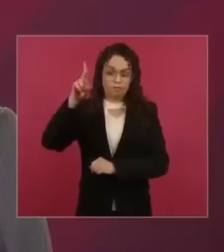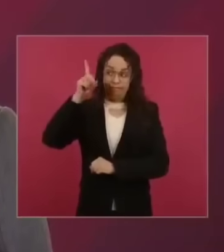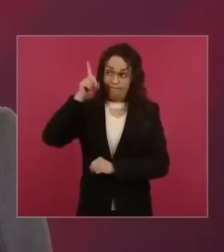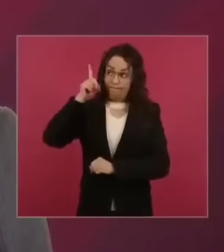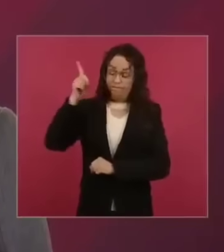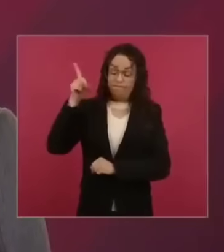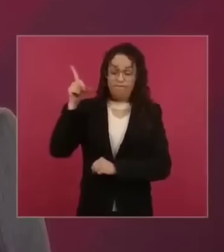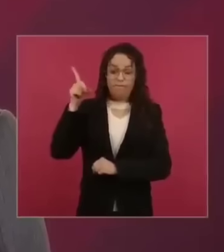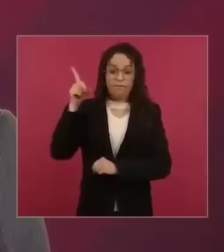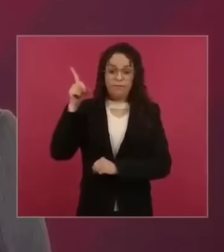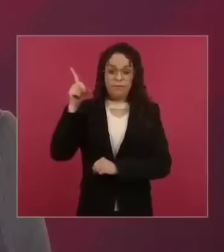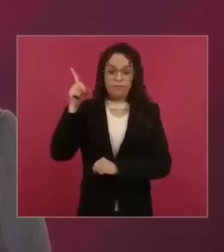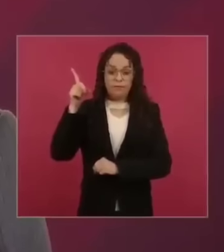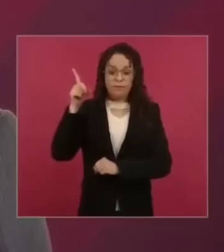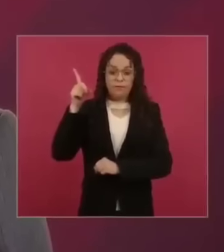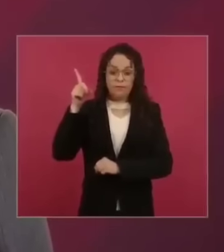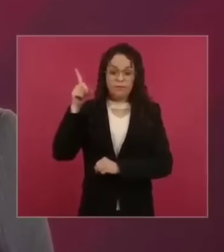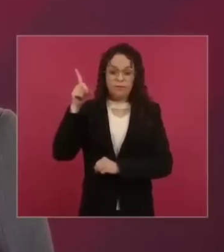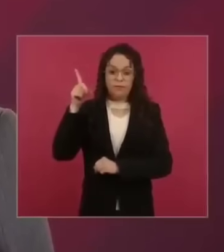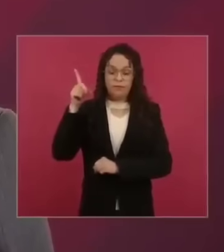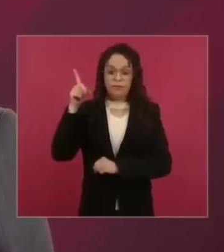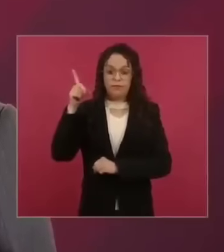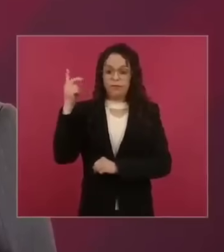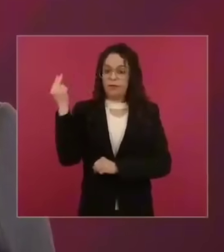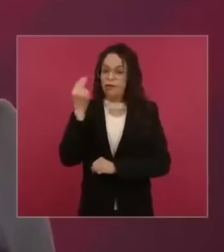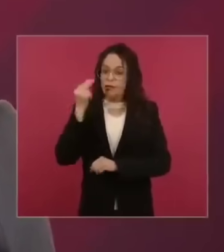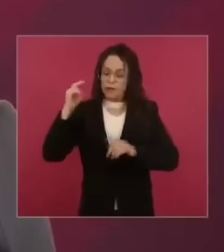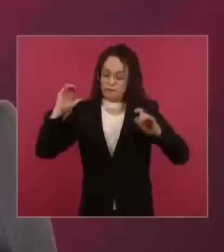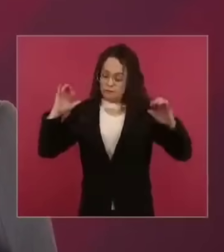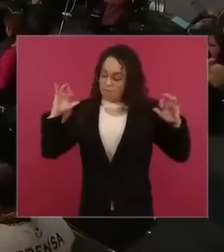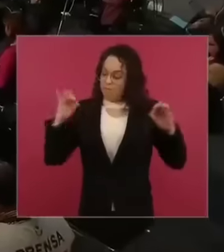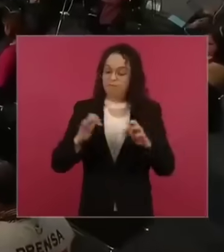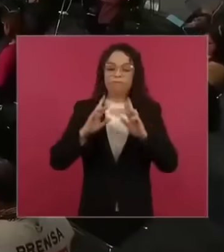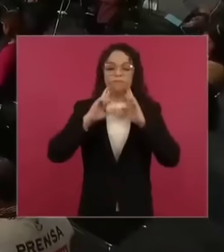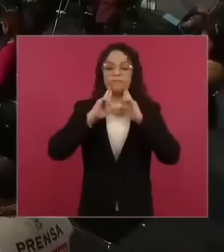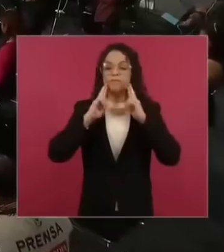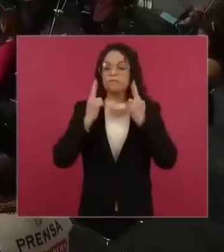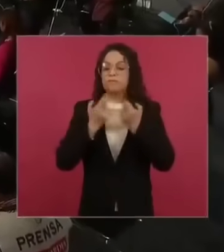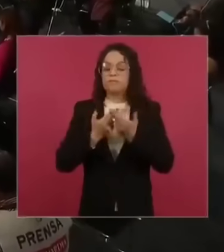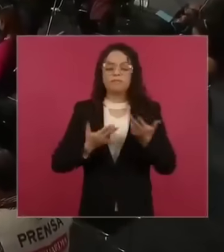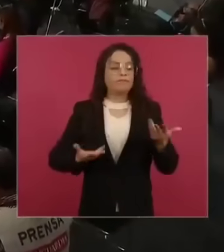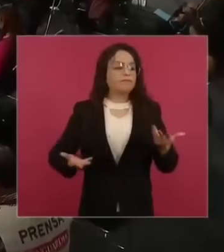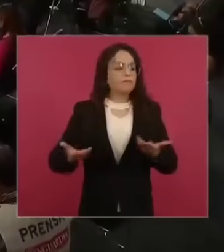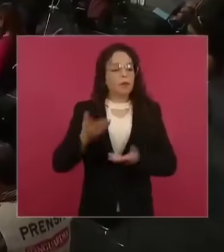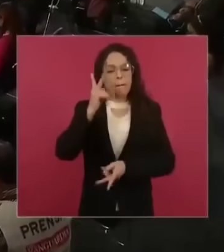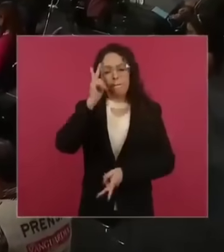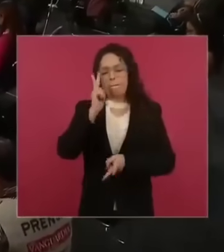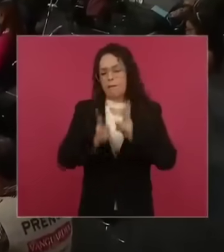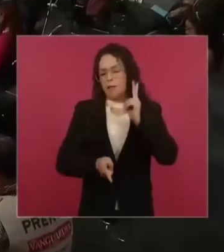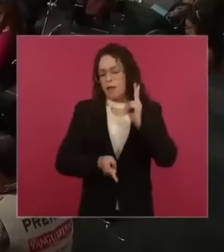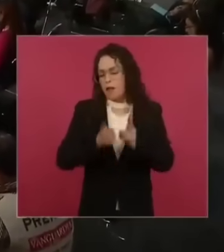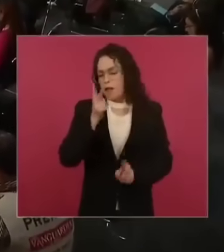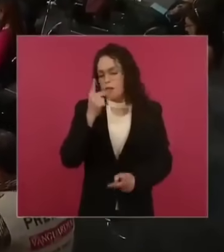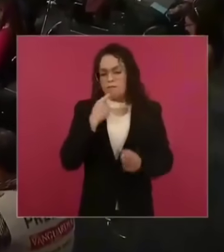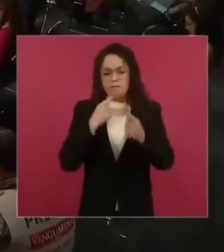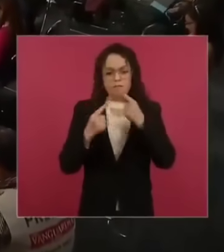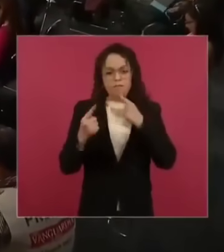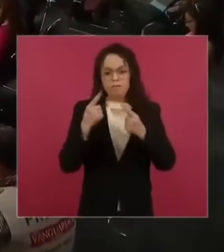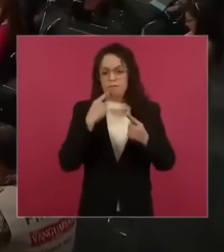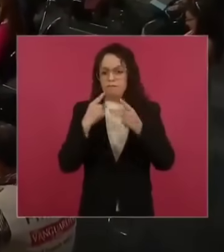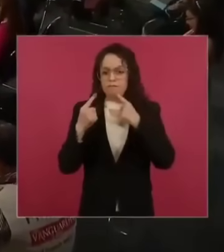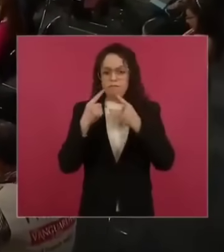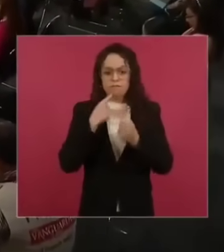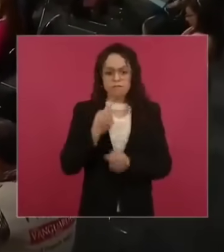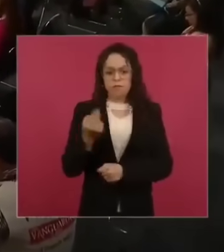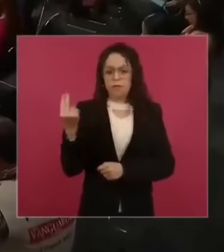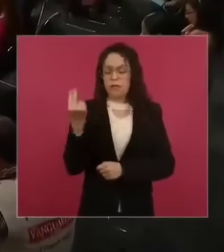son no te está diciendo lo que tú quieres oír te está diciendo lo que está sucediendo y es un desastre porque en todas las encuestas la señora